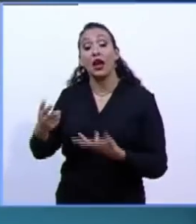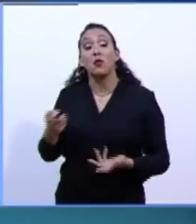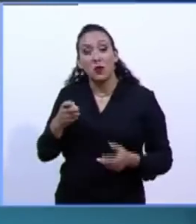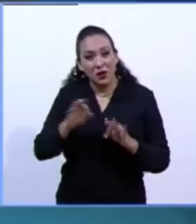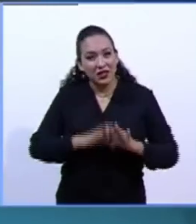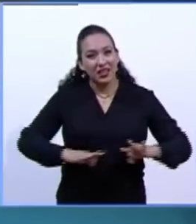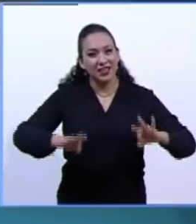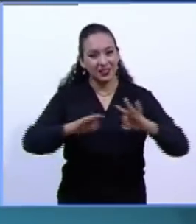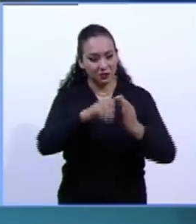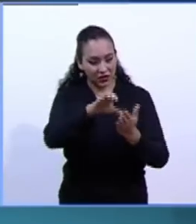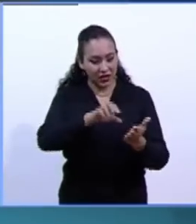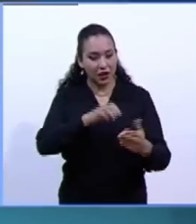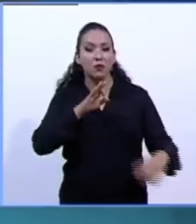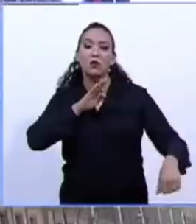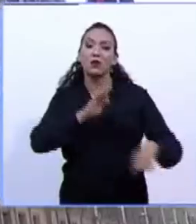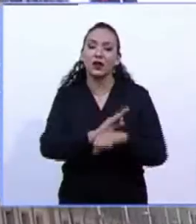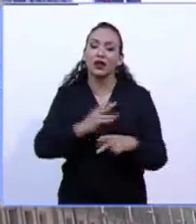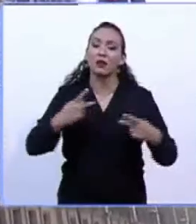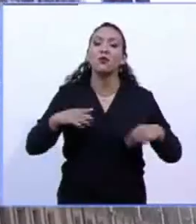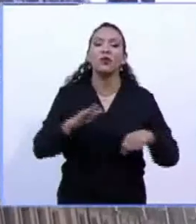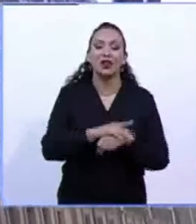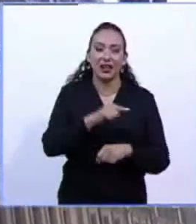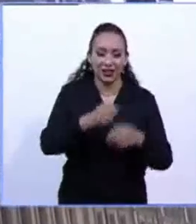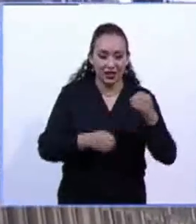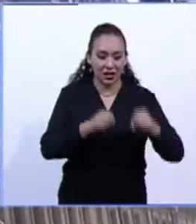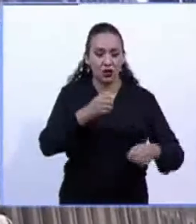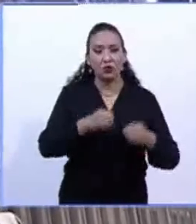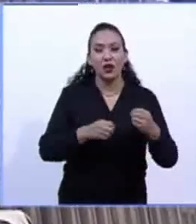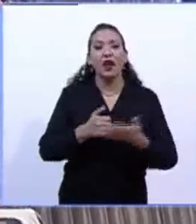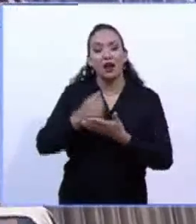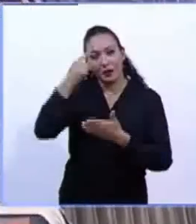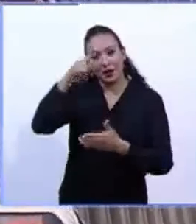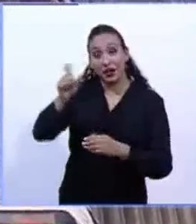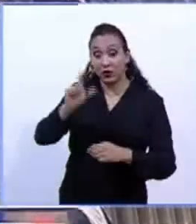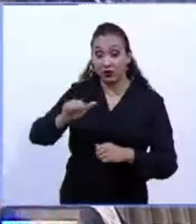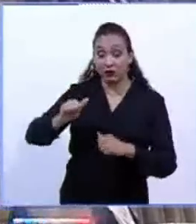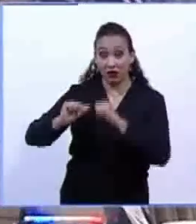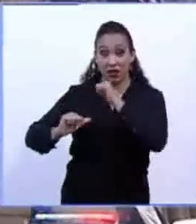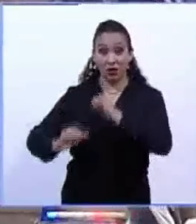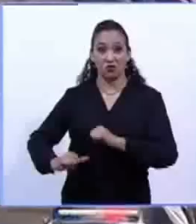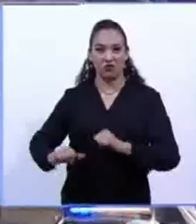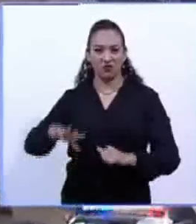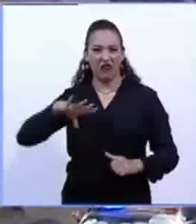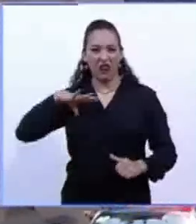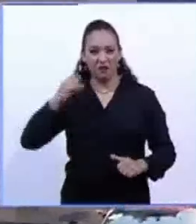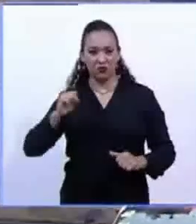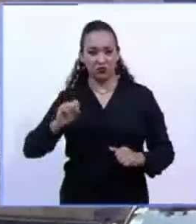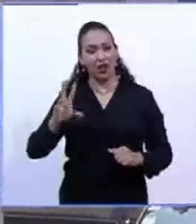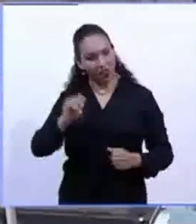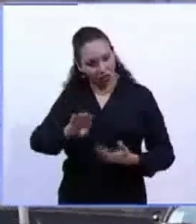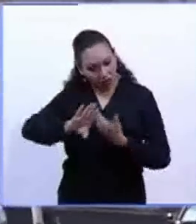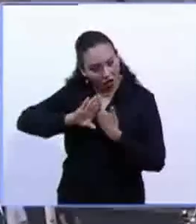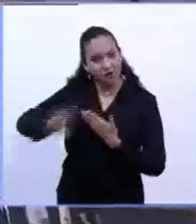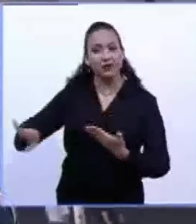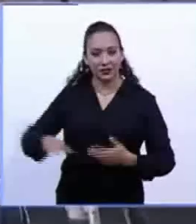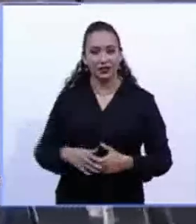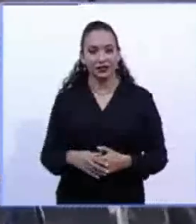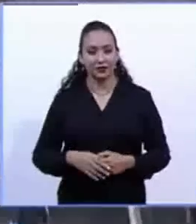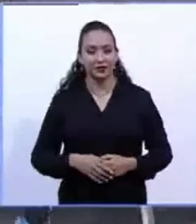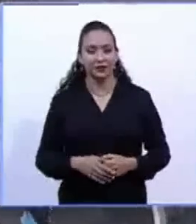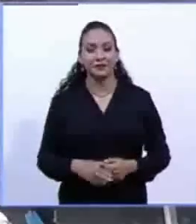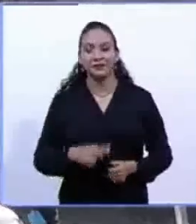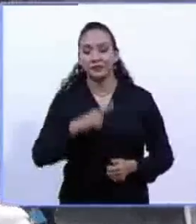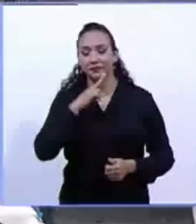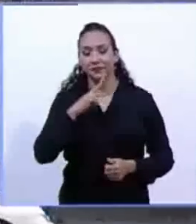proteger a las personas del exceso de poder de quien esté al mando de ese Estado. Para el canal del